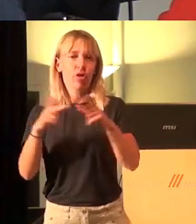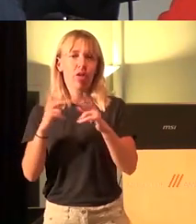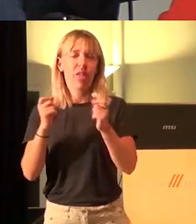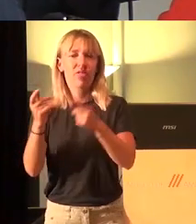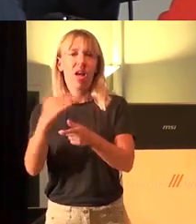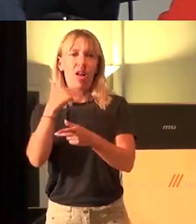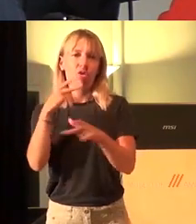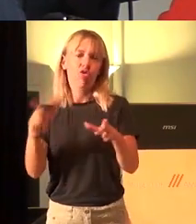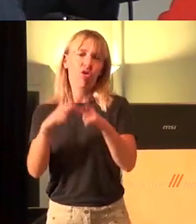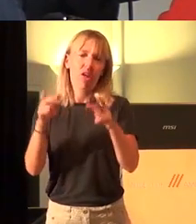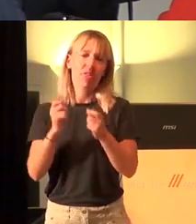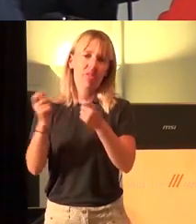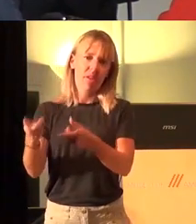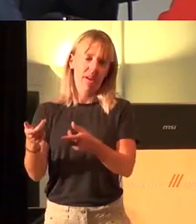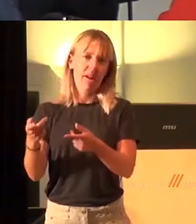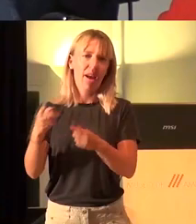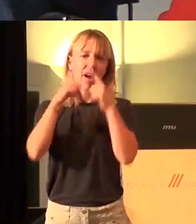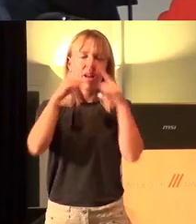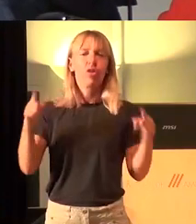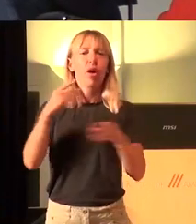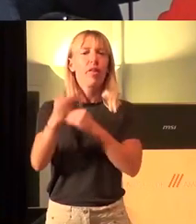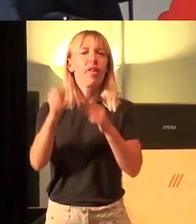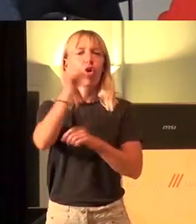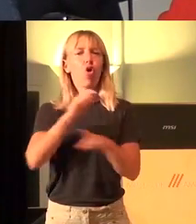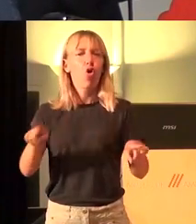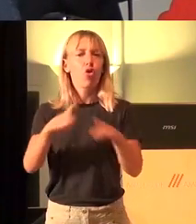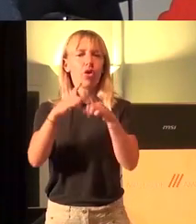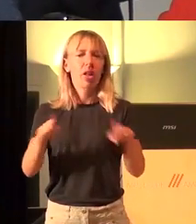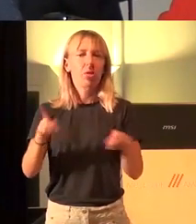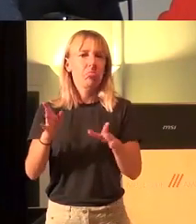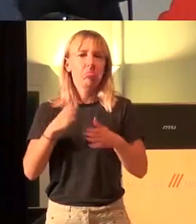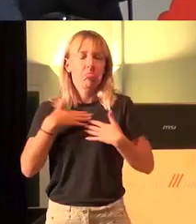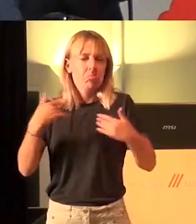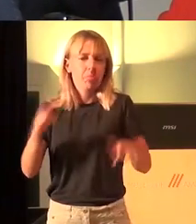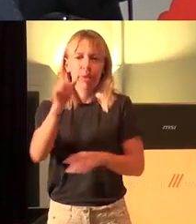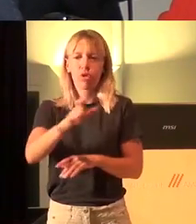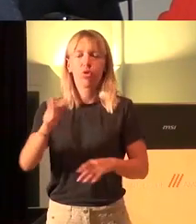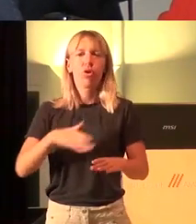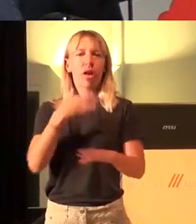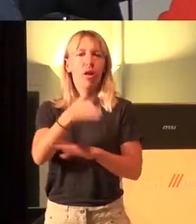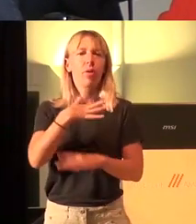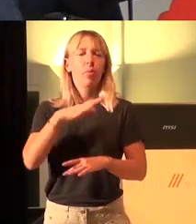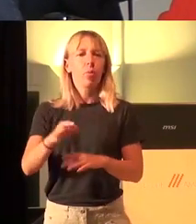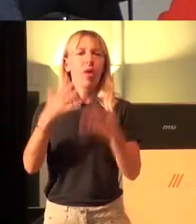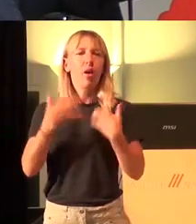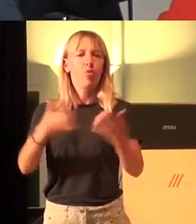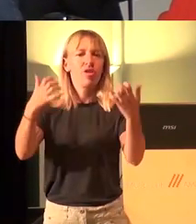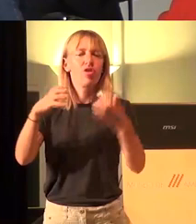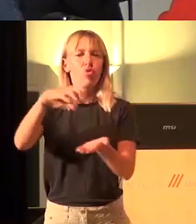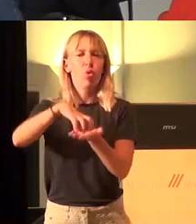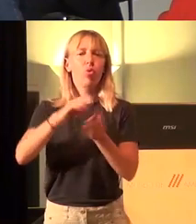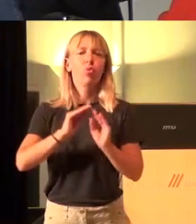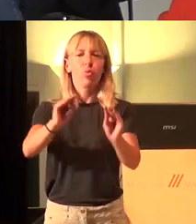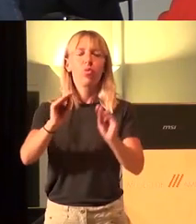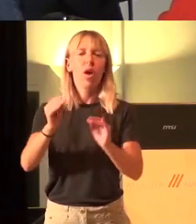sociedad les da, ¿no? Durante todo el año ellos hacen conciertos a los que cualquier persona puede ir a vuestro auditorio a